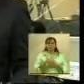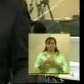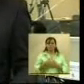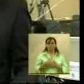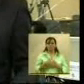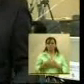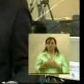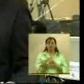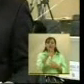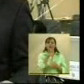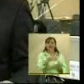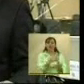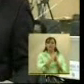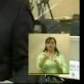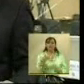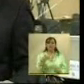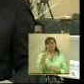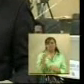se le pedía la libertad era mi padre.